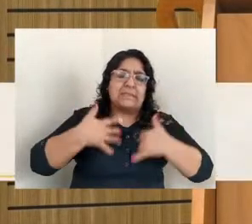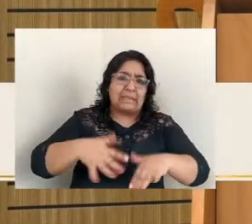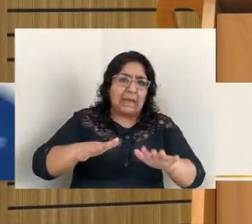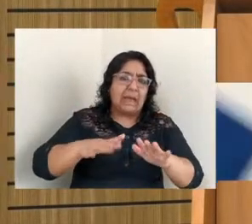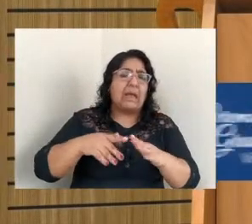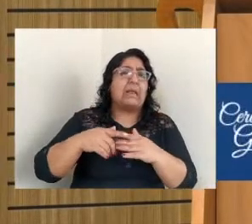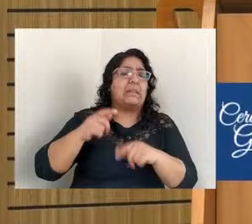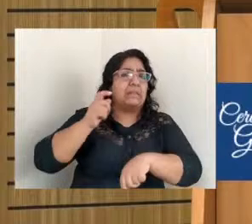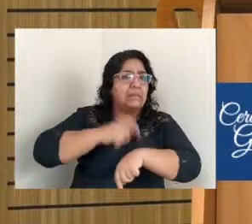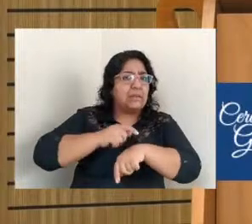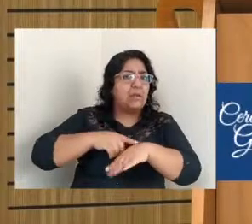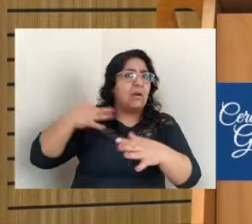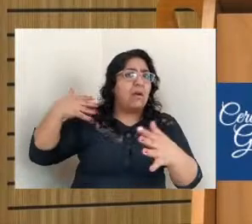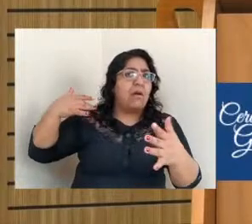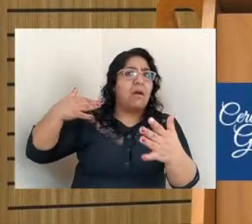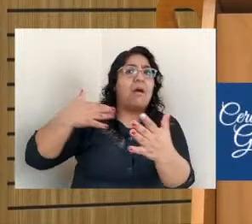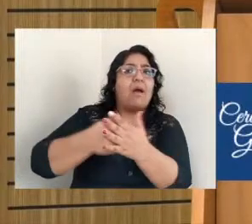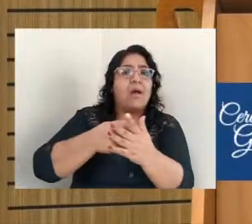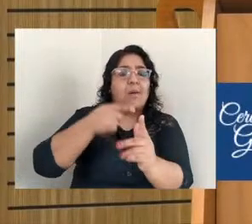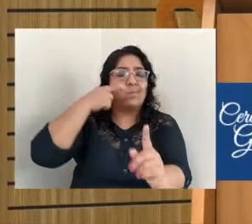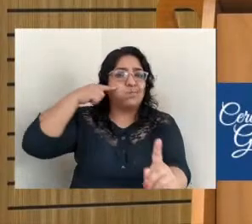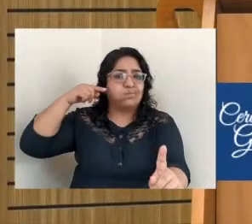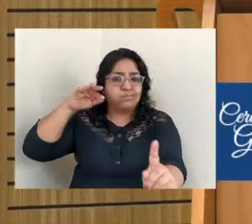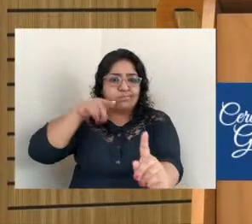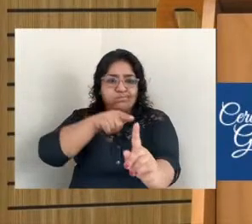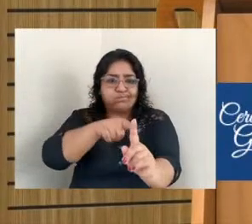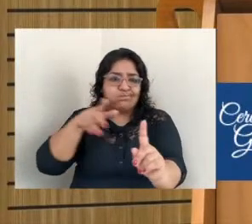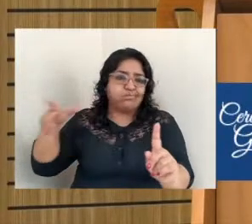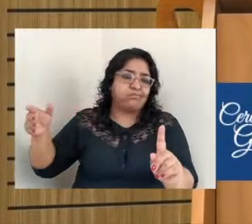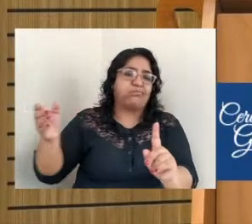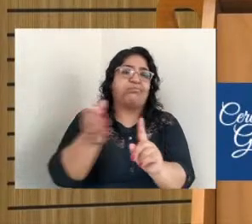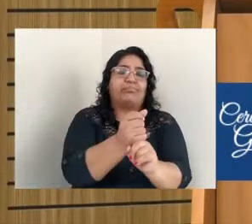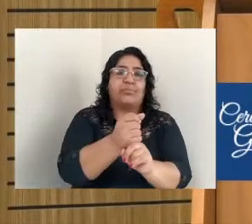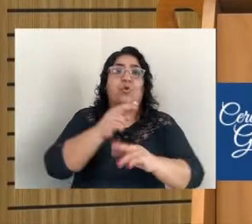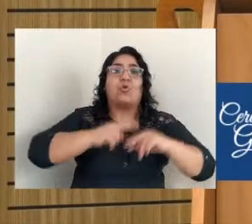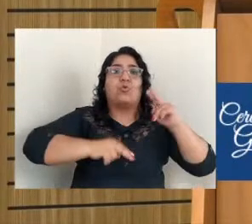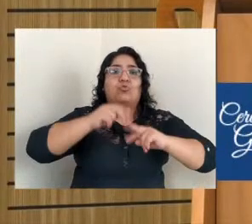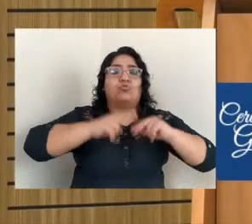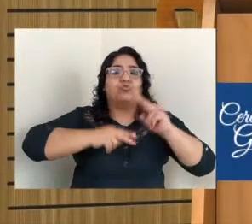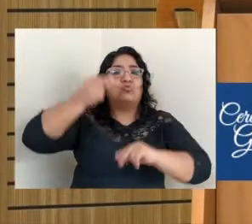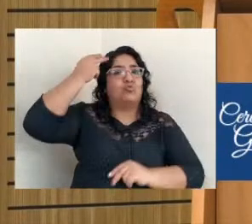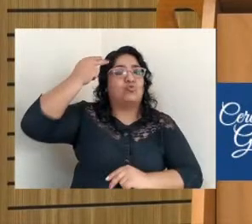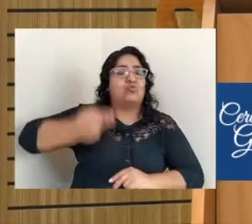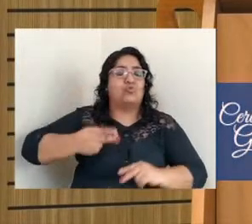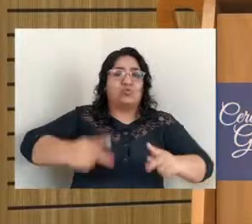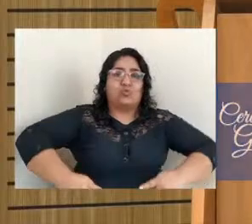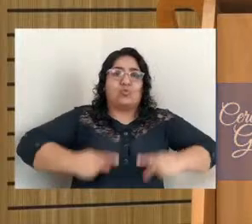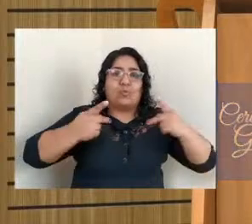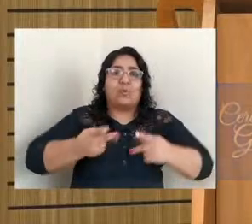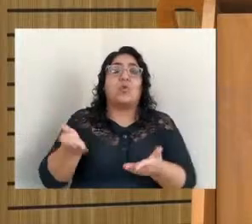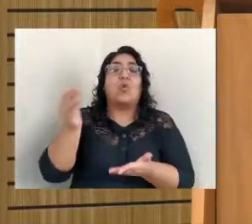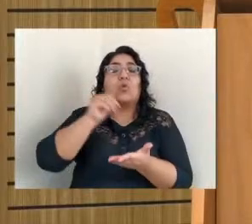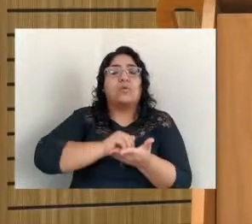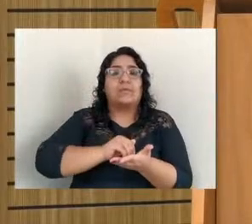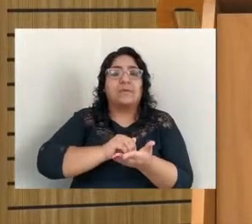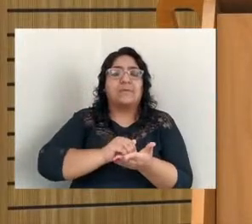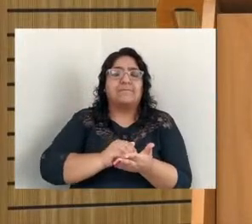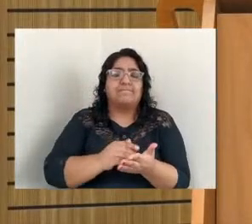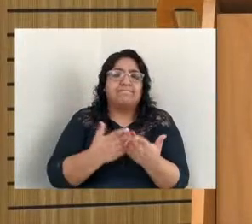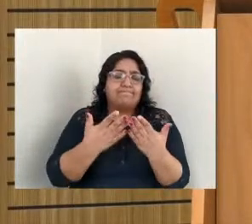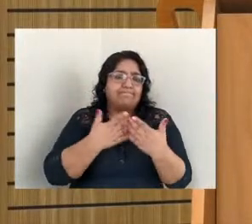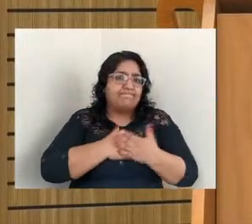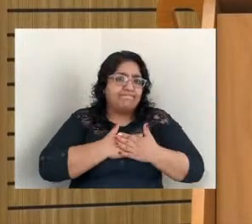trayecto alcanzando la meta, es decir, la construcción de la historia de sus vidas. Nuevamente, mil